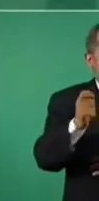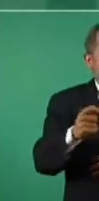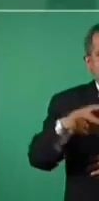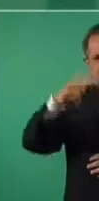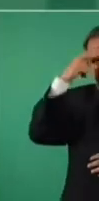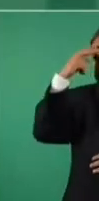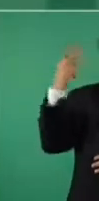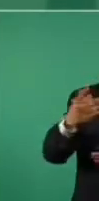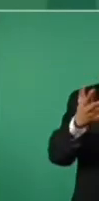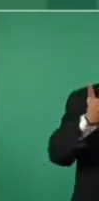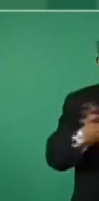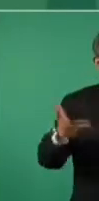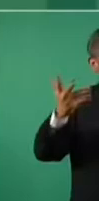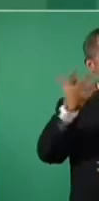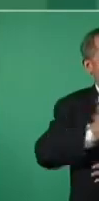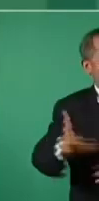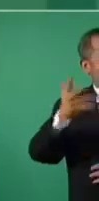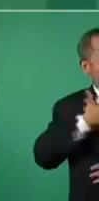de México,